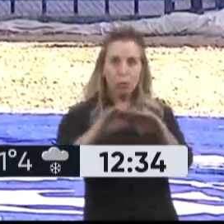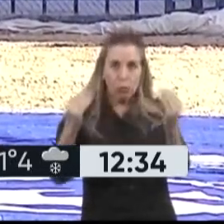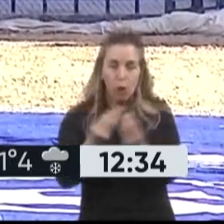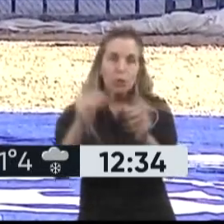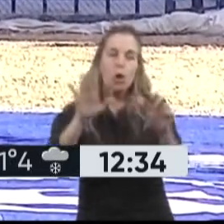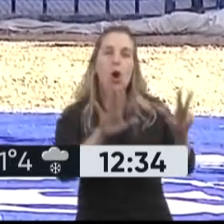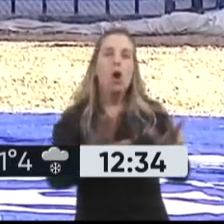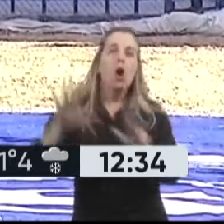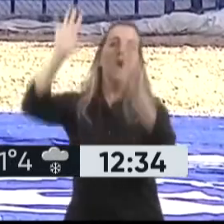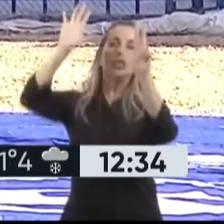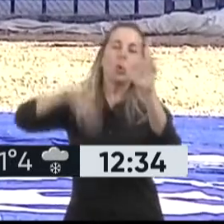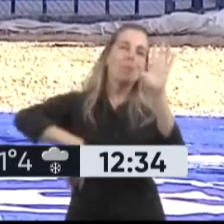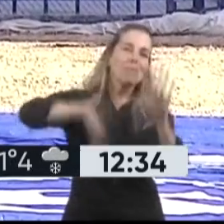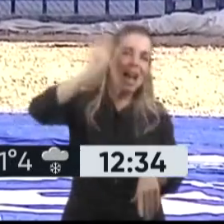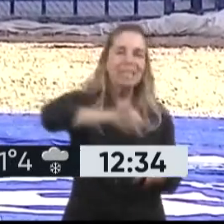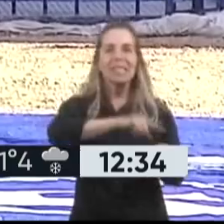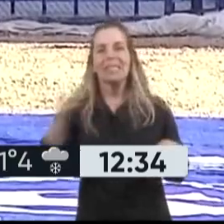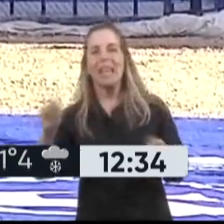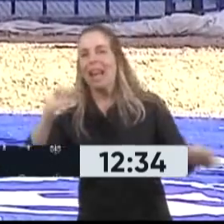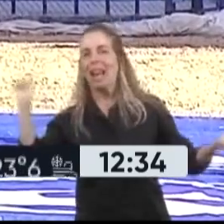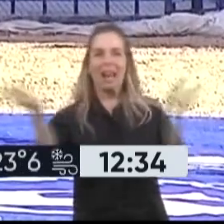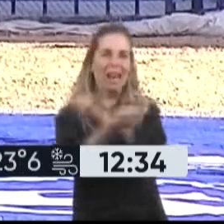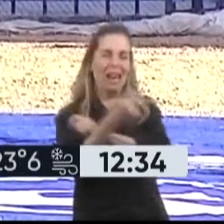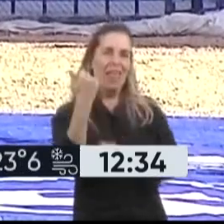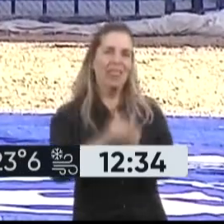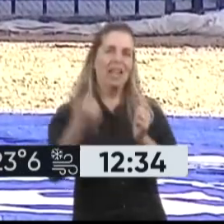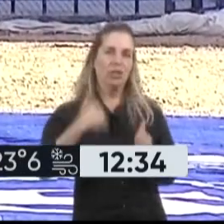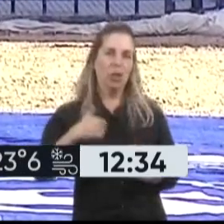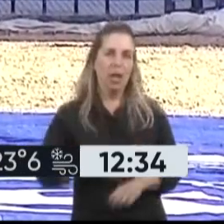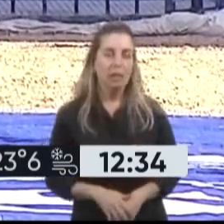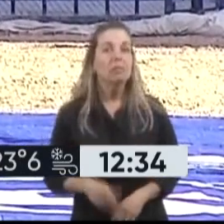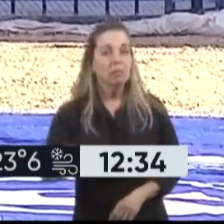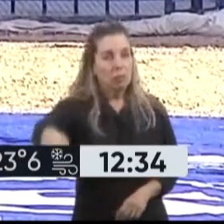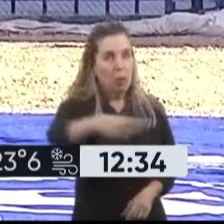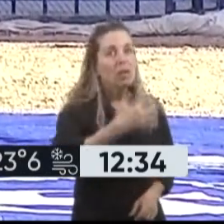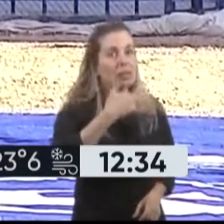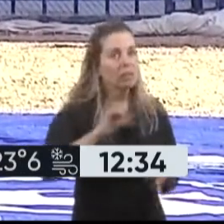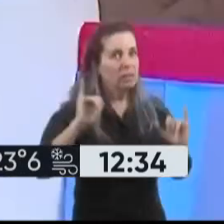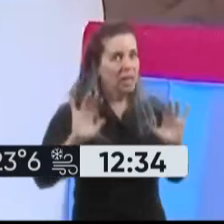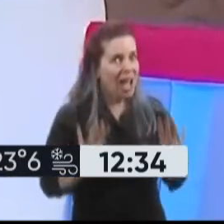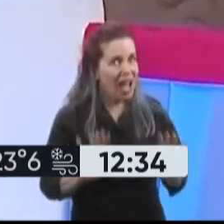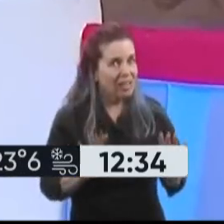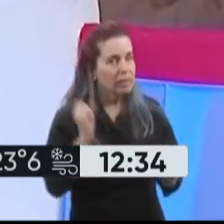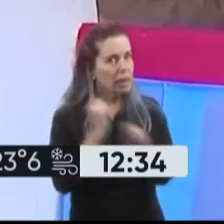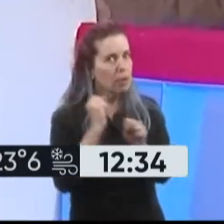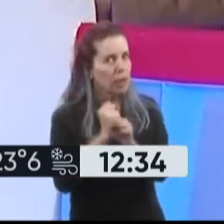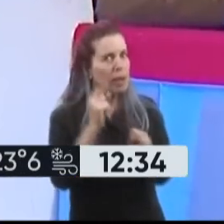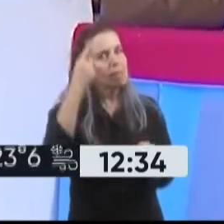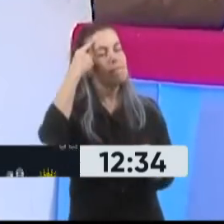más grande que la reforma estructural más grande de la historia argentina. Crean o no, estamos haciendo historia.